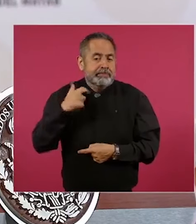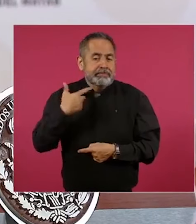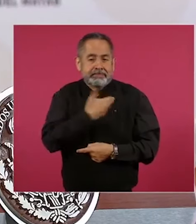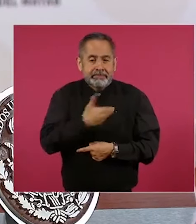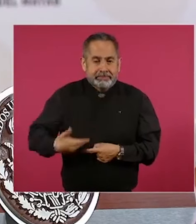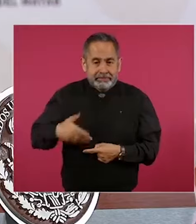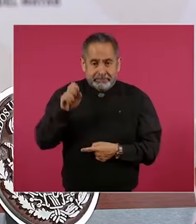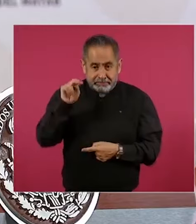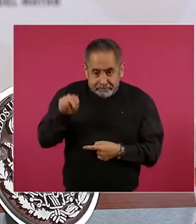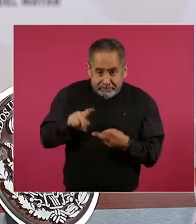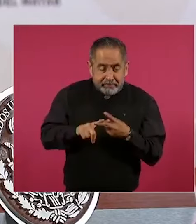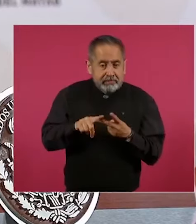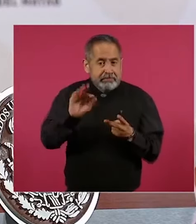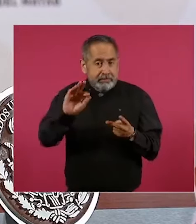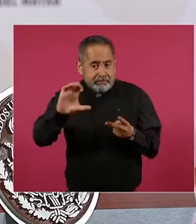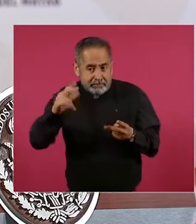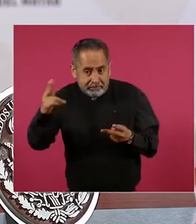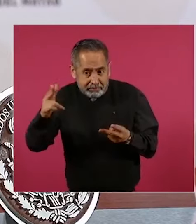¿A Calderón?